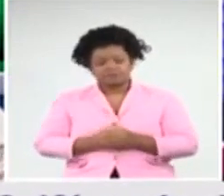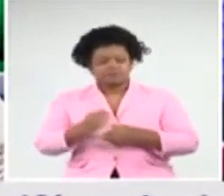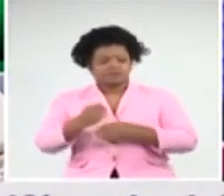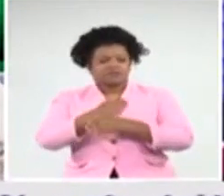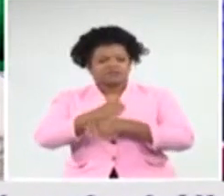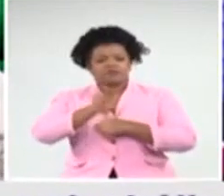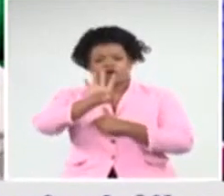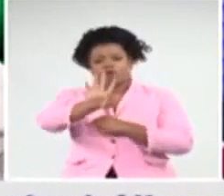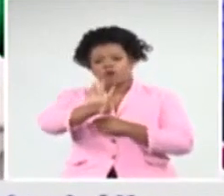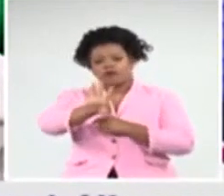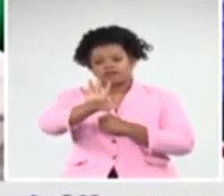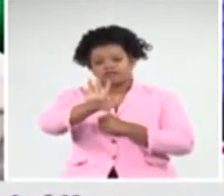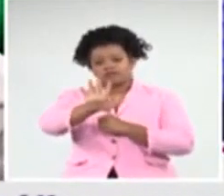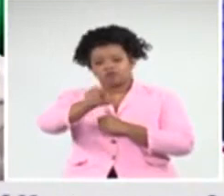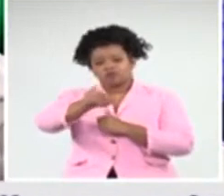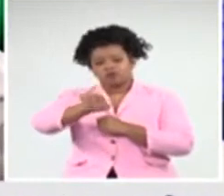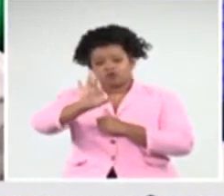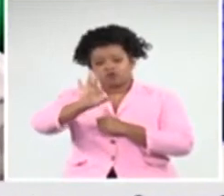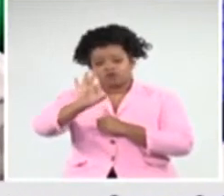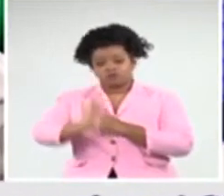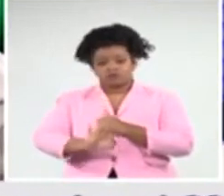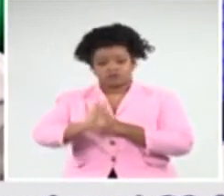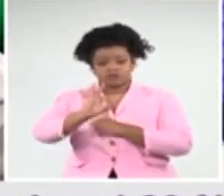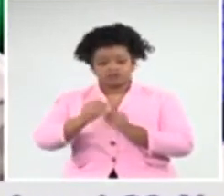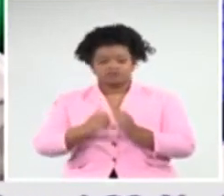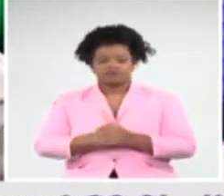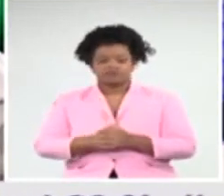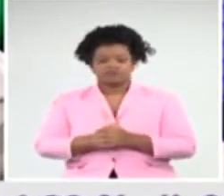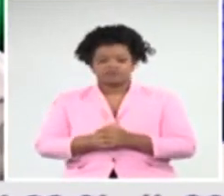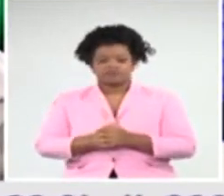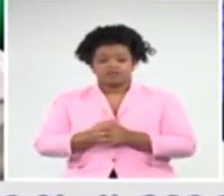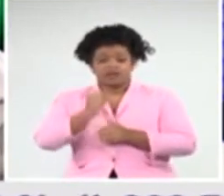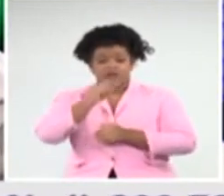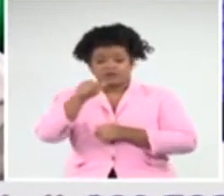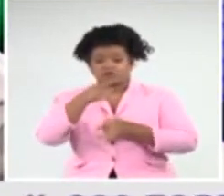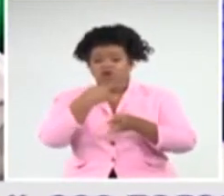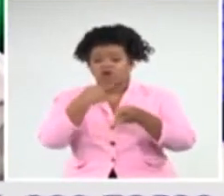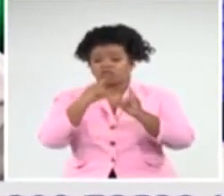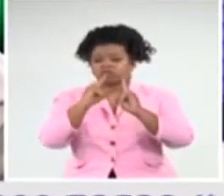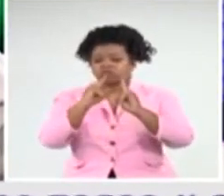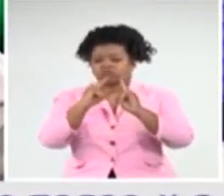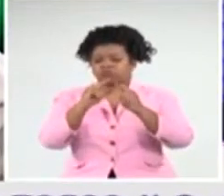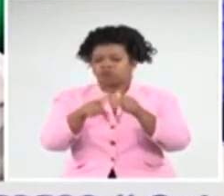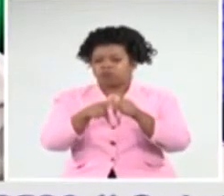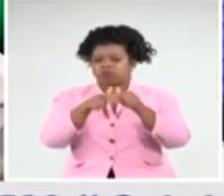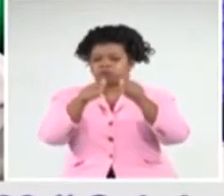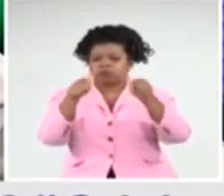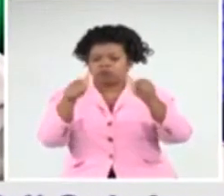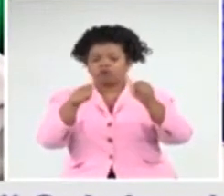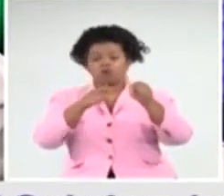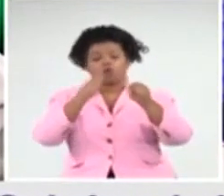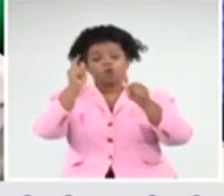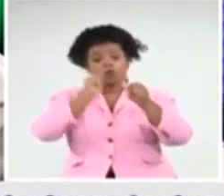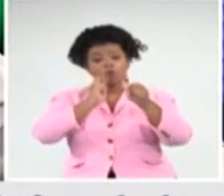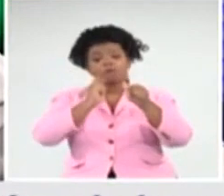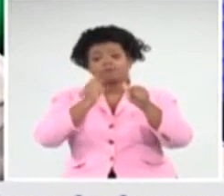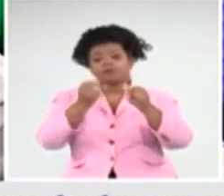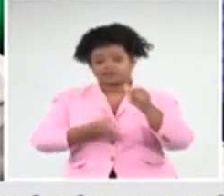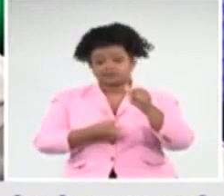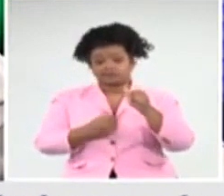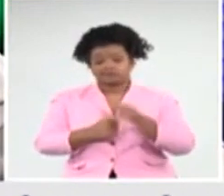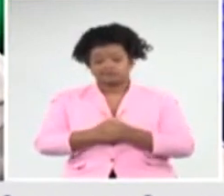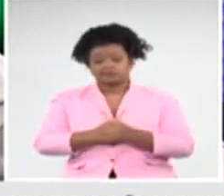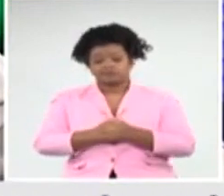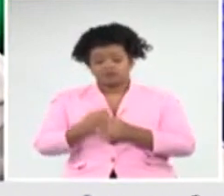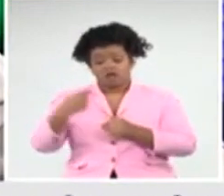45,8%. Sigue predominando en los fallecimientos el sexo masculino. De los fallecidos